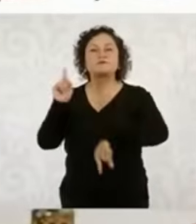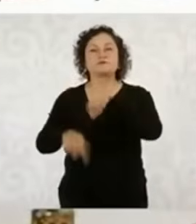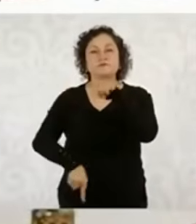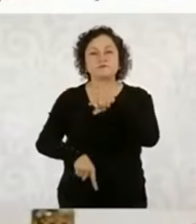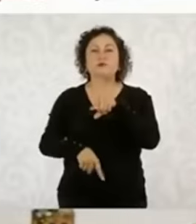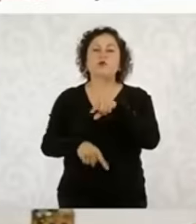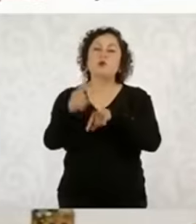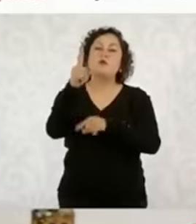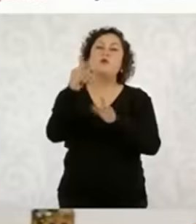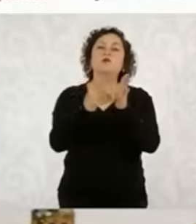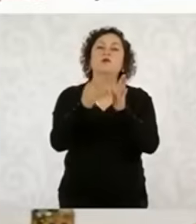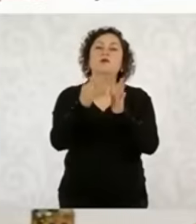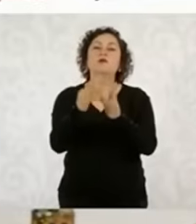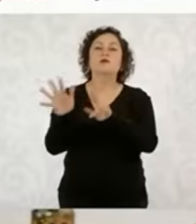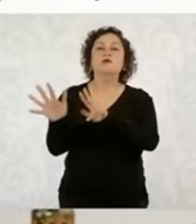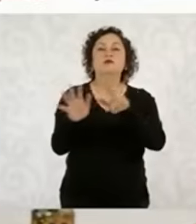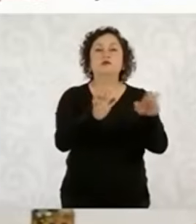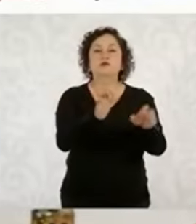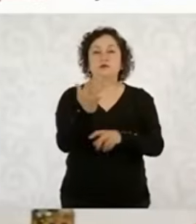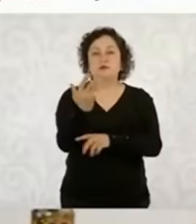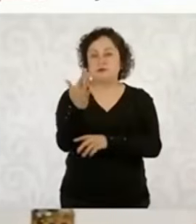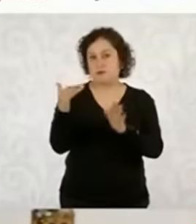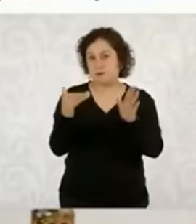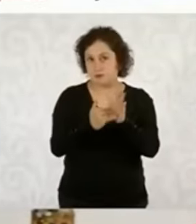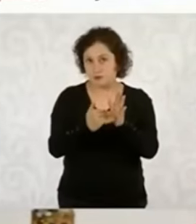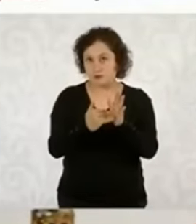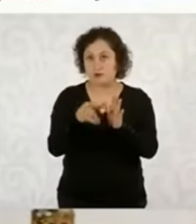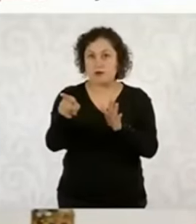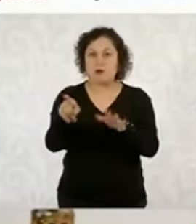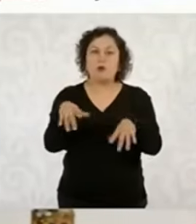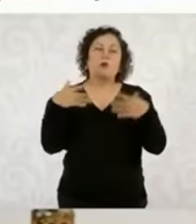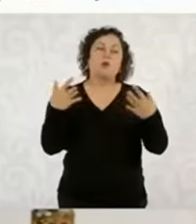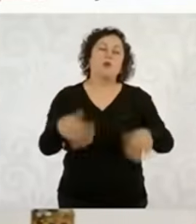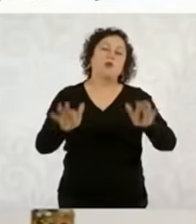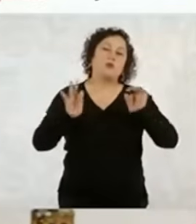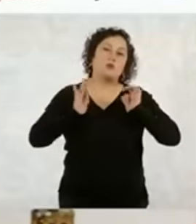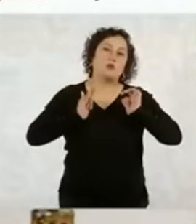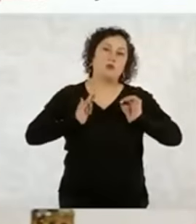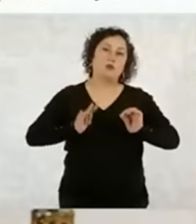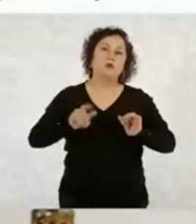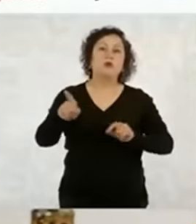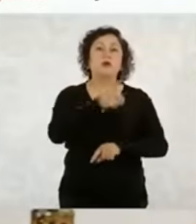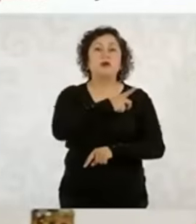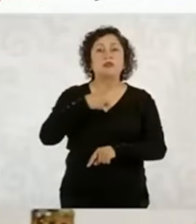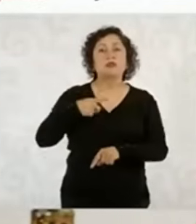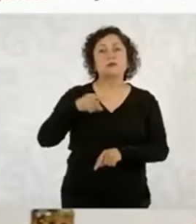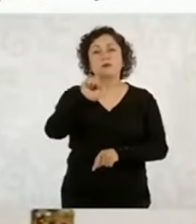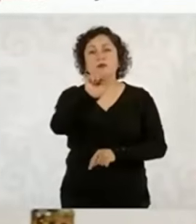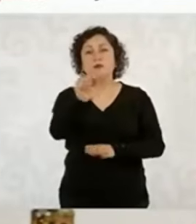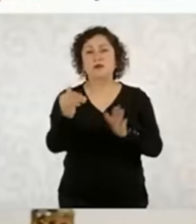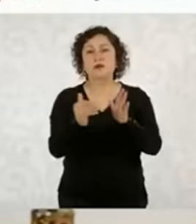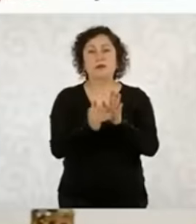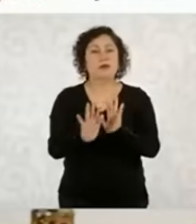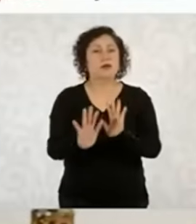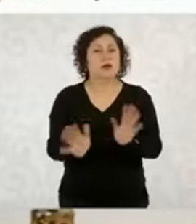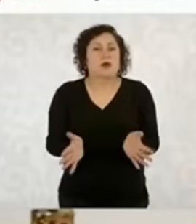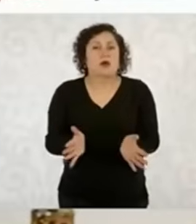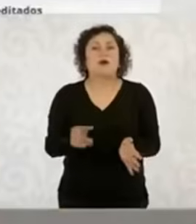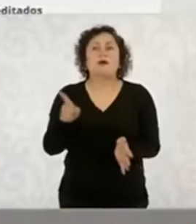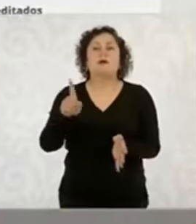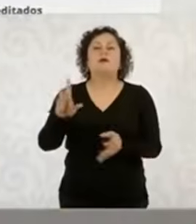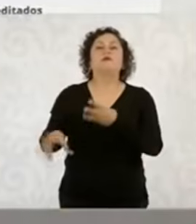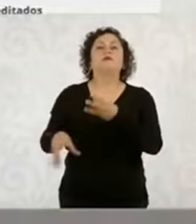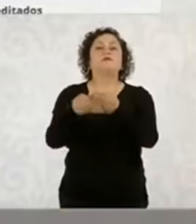1.840.000 y de deber 1.900.000 se quedan con una deuda de 60.000 y tienen un beneficio adicional.